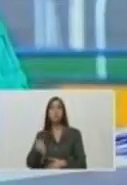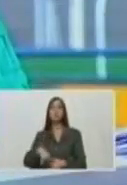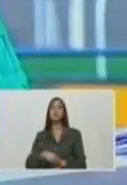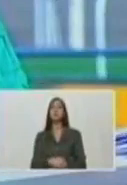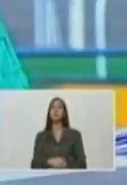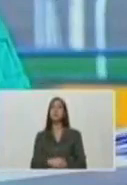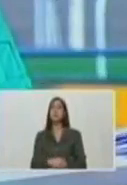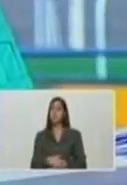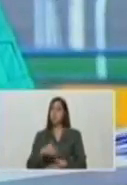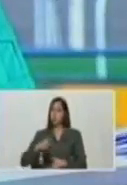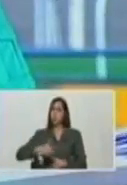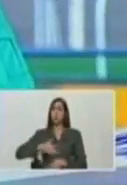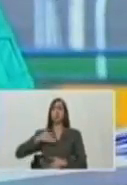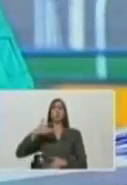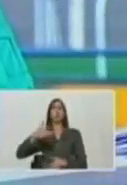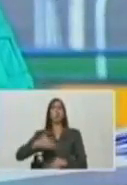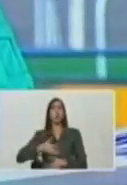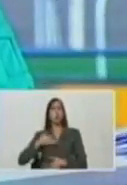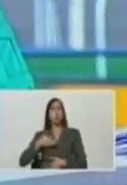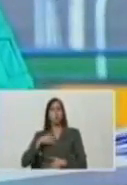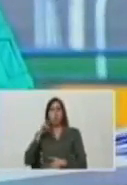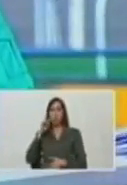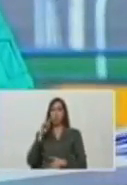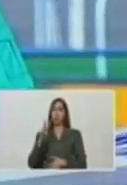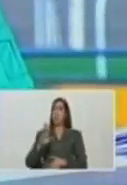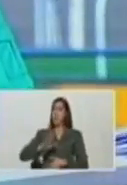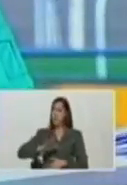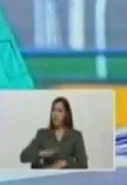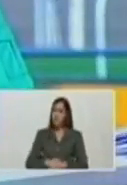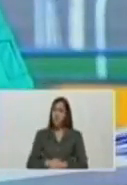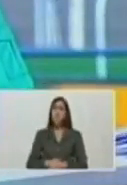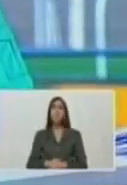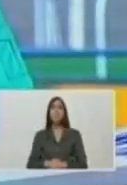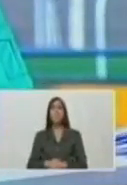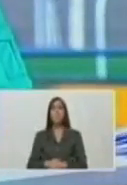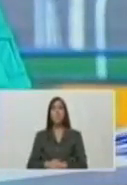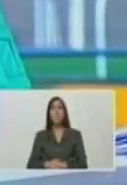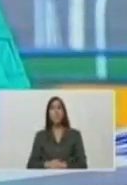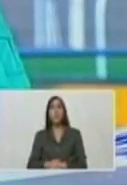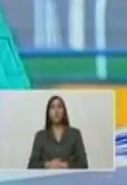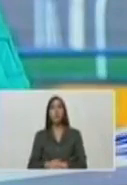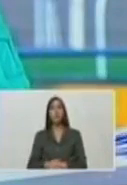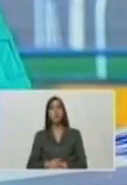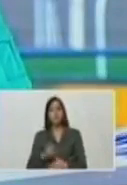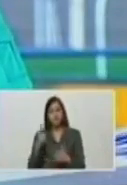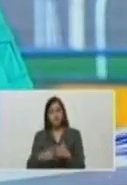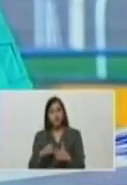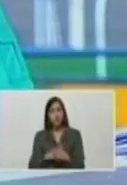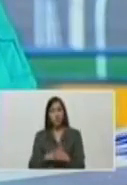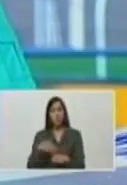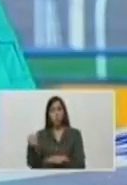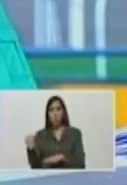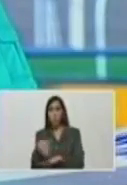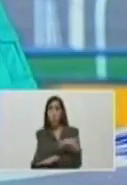los sentidos, para poder en todas las calles,